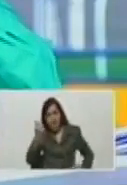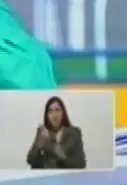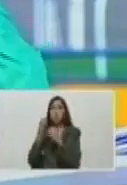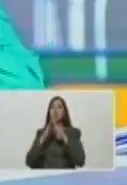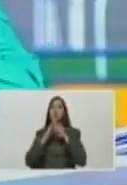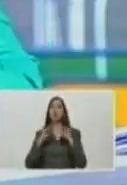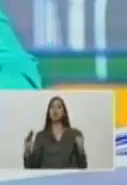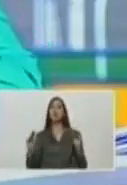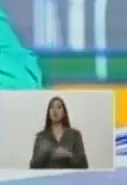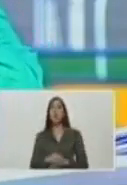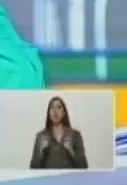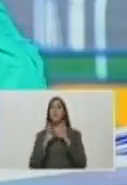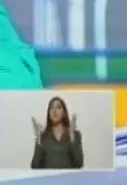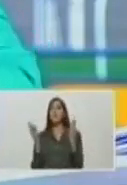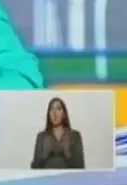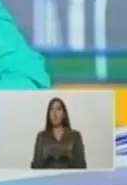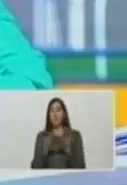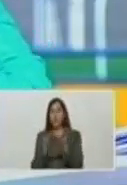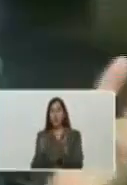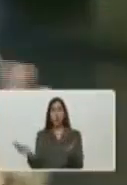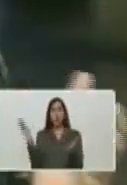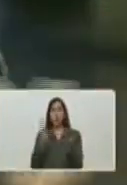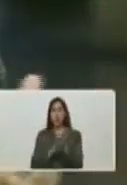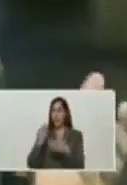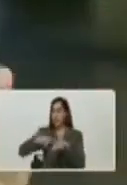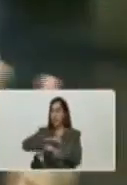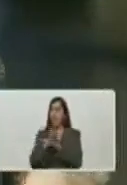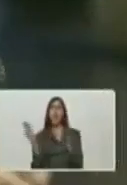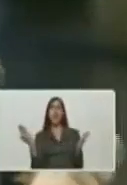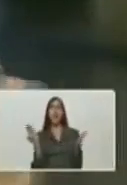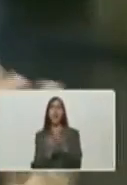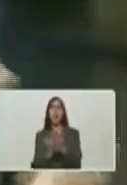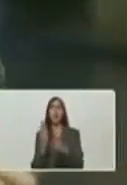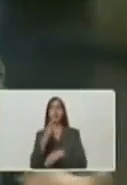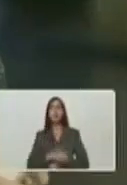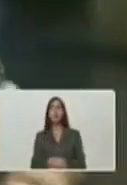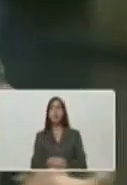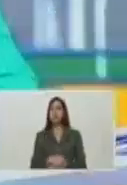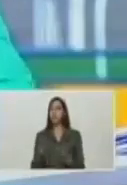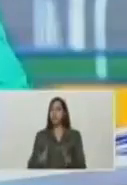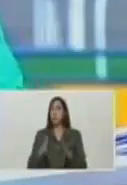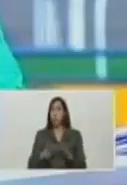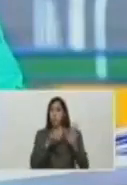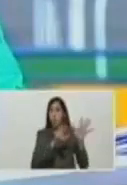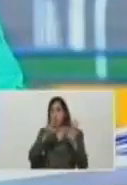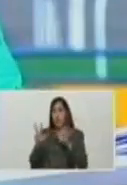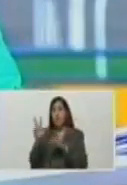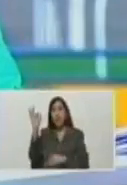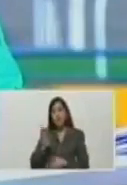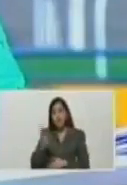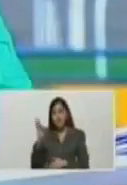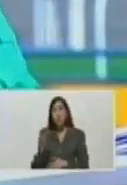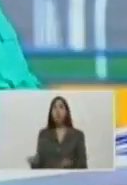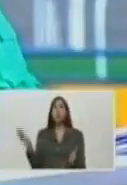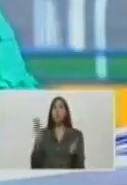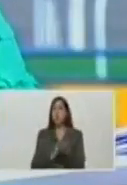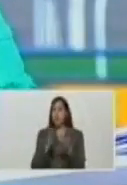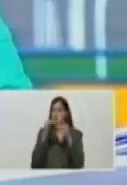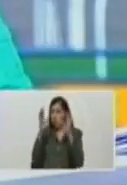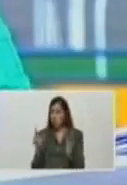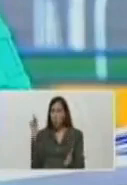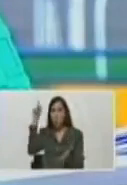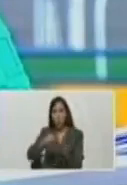que apoyar a esa familia para que vuelva a clase ese niño. Hemos logrado el 87% del regreso a clase.